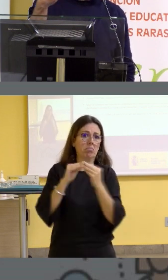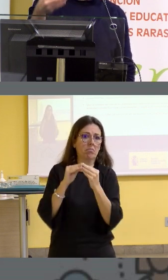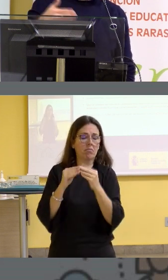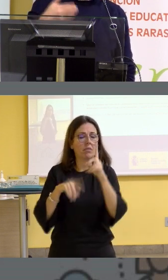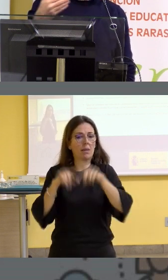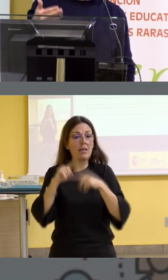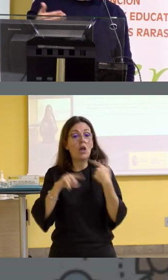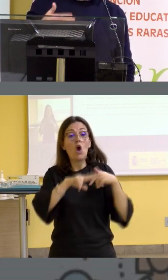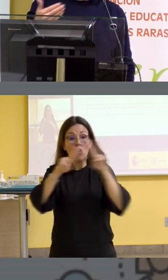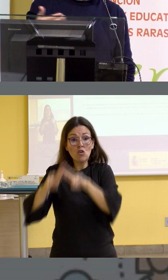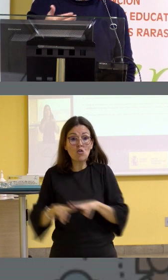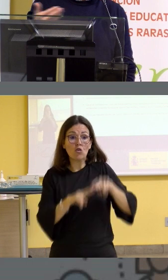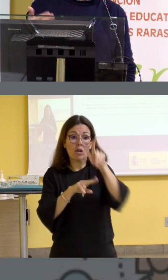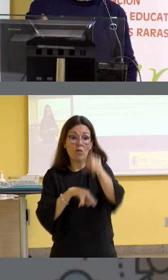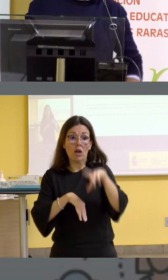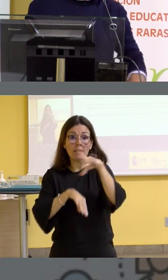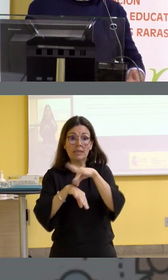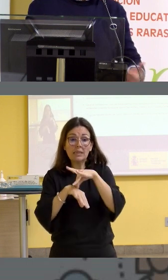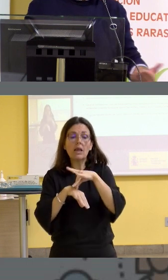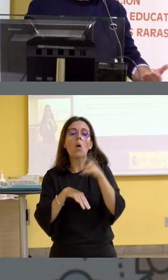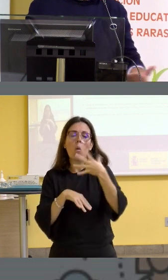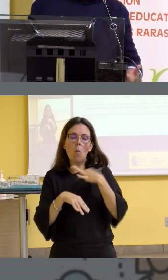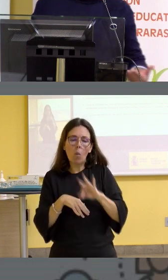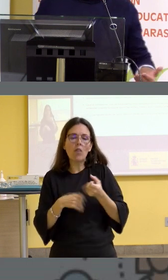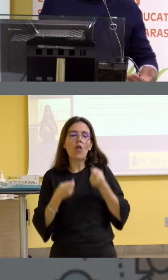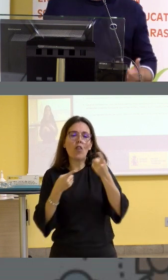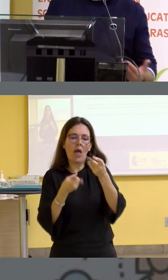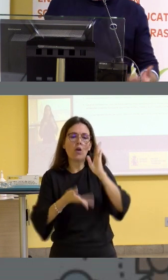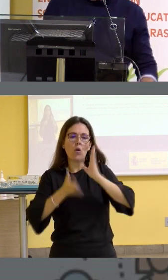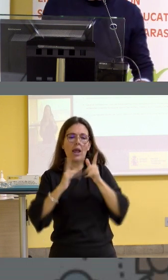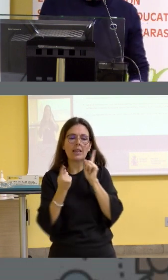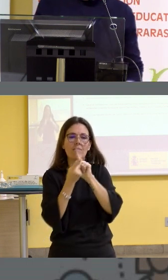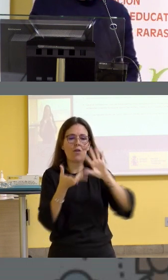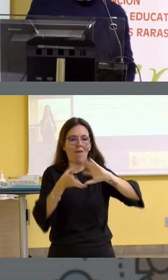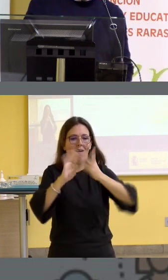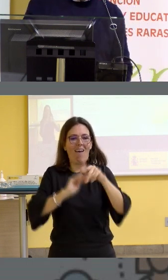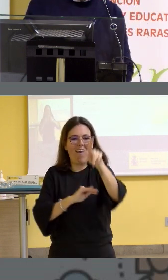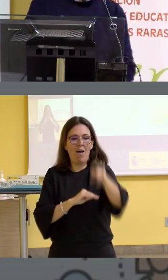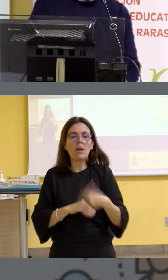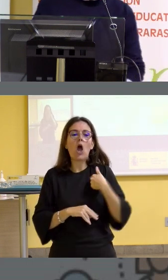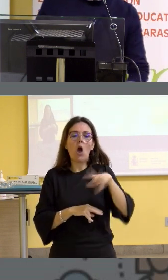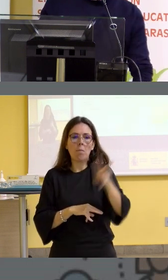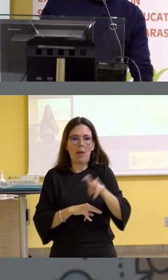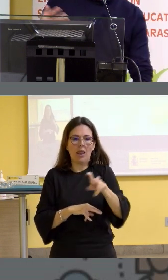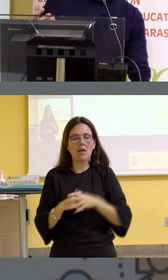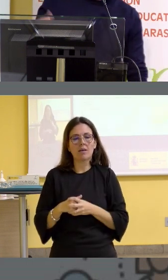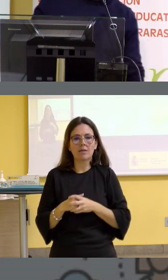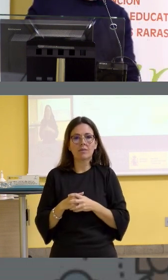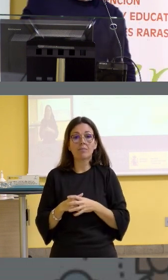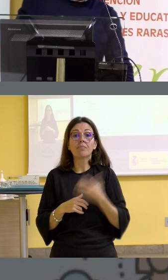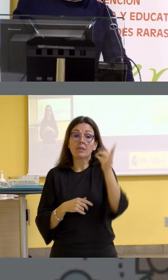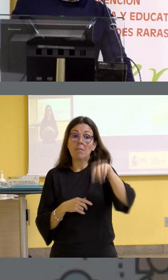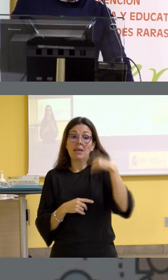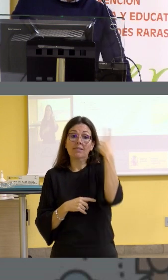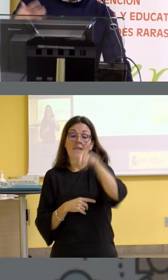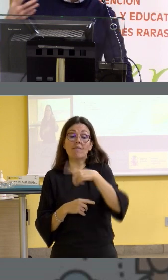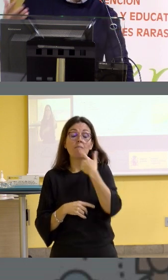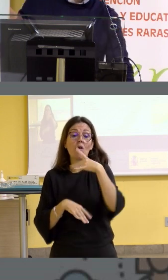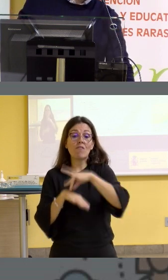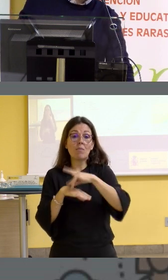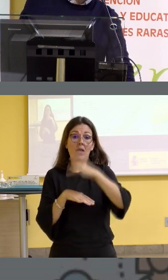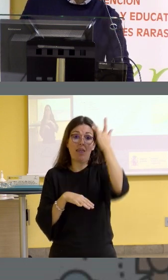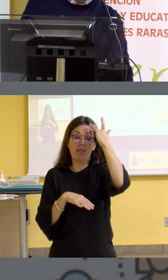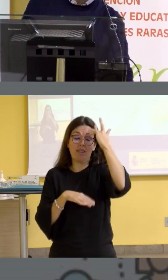observando las necesidades del individuo y de su entorno puedes diseñar intervenciones que puedan tener una utilidad. Sabemos que las enfermedades del cerebro